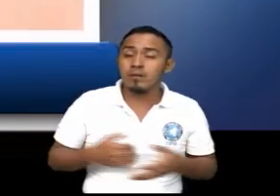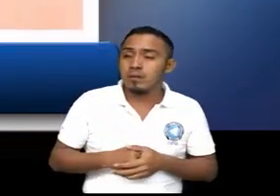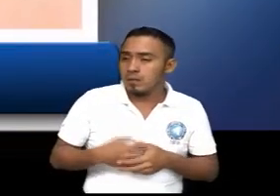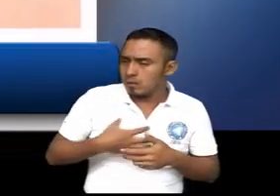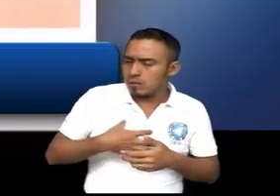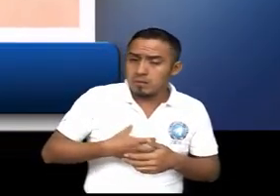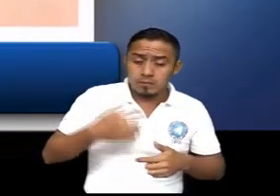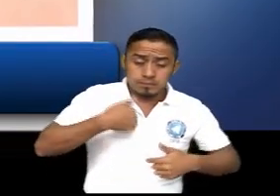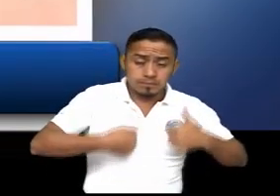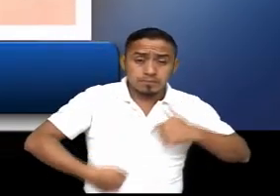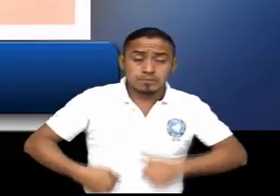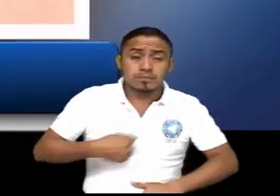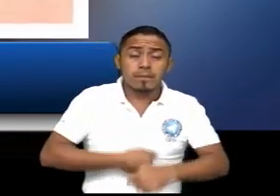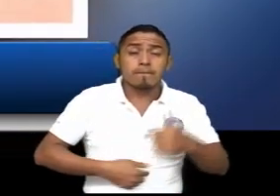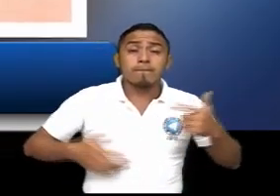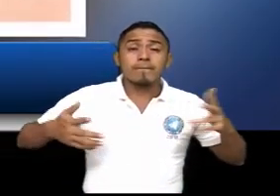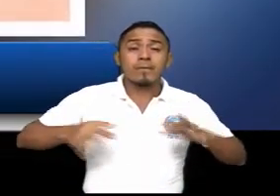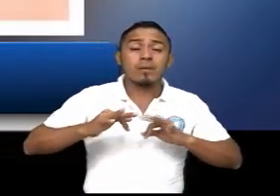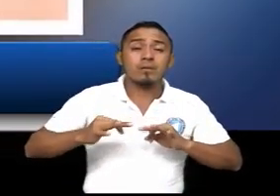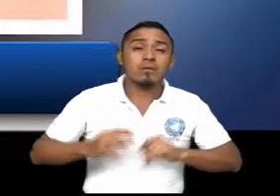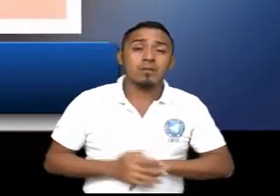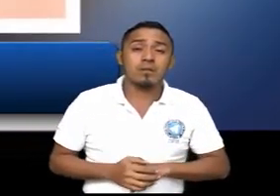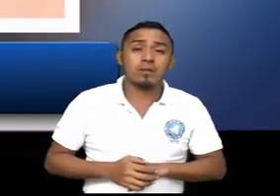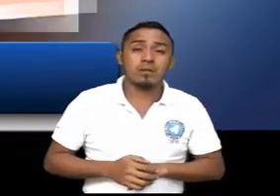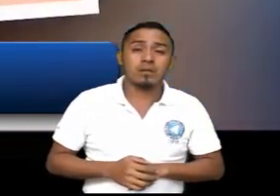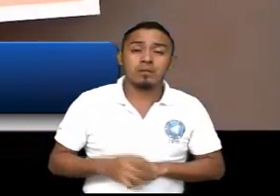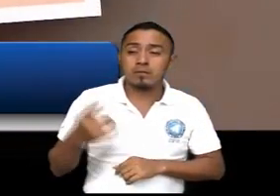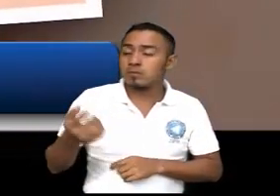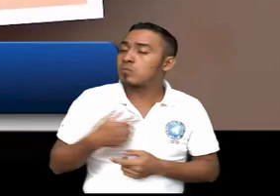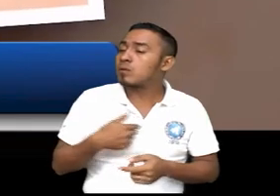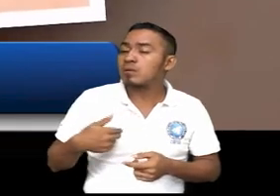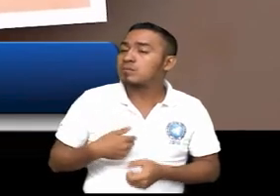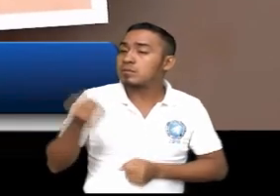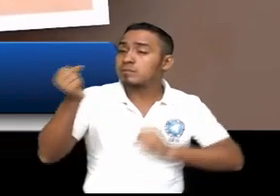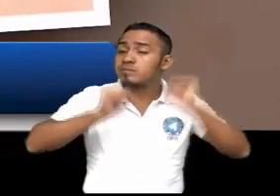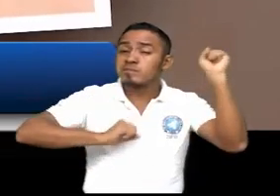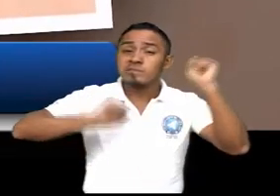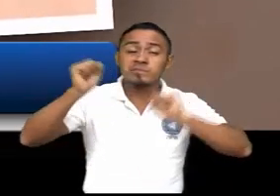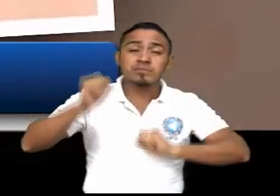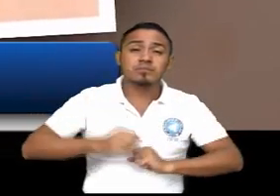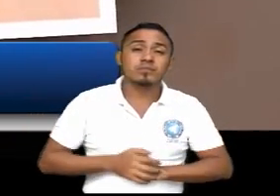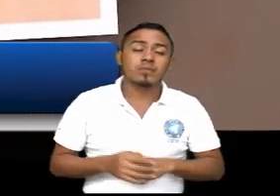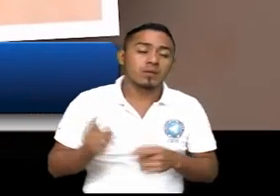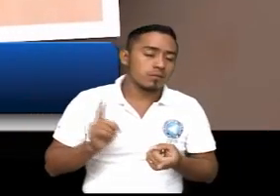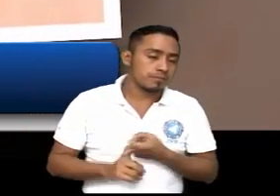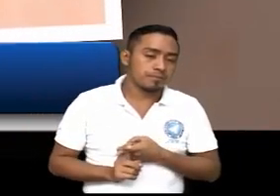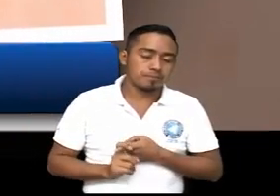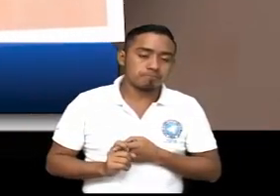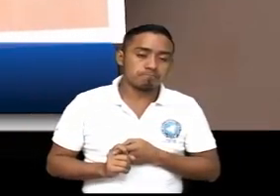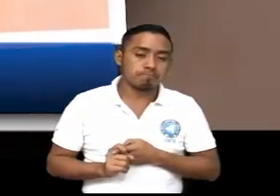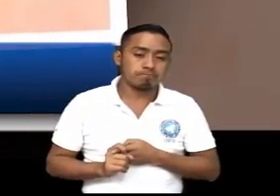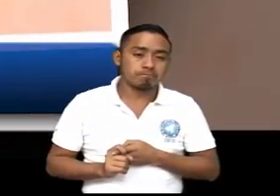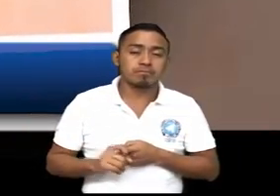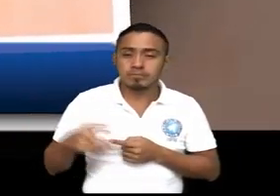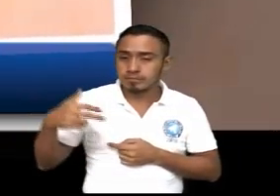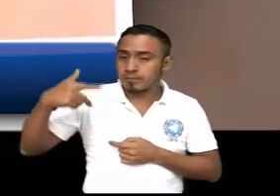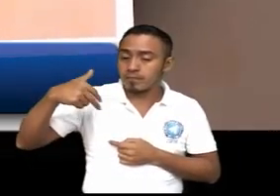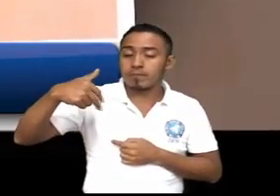bien irrigados. Entonces, ¿qué ejercicio podemos hacer en nuestros hogares? Tal vez nos explica uno. Más que todo, cuánto ir a